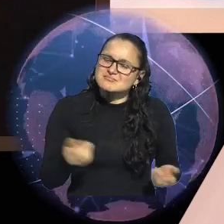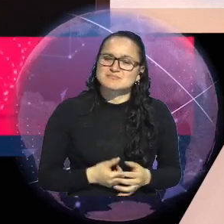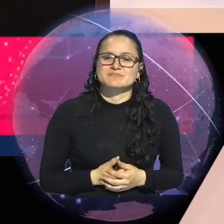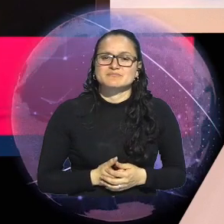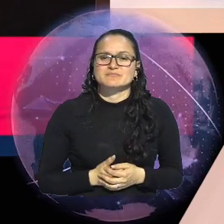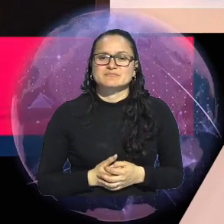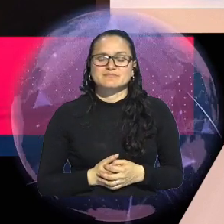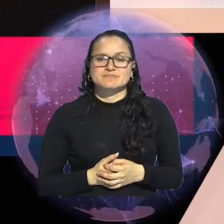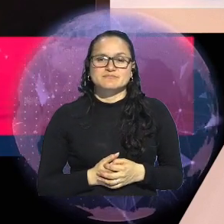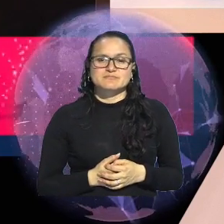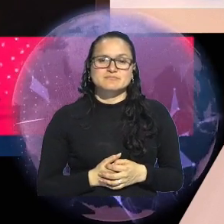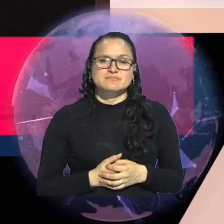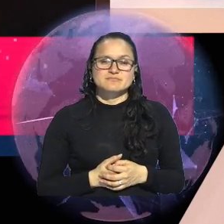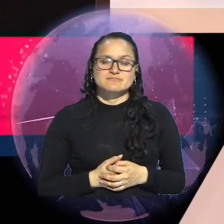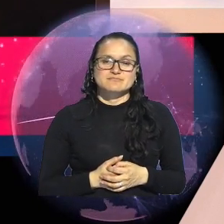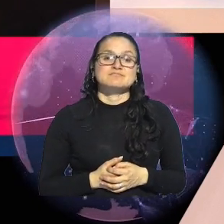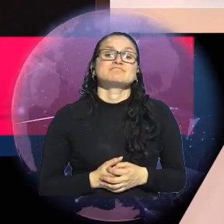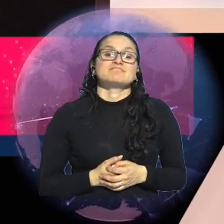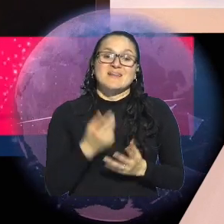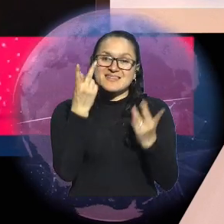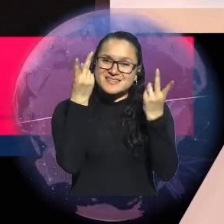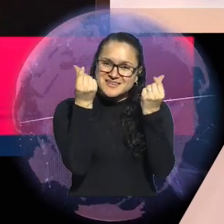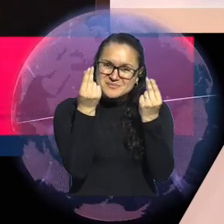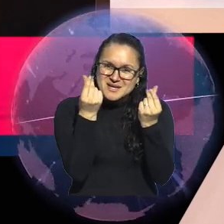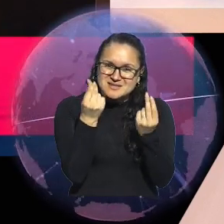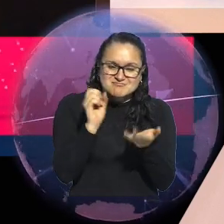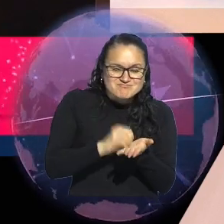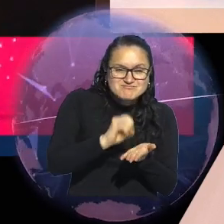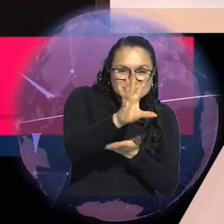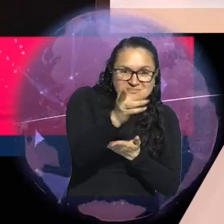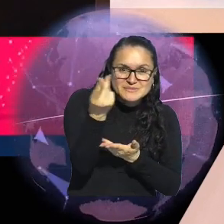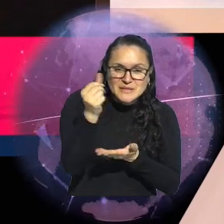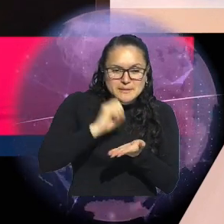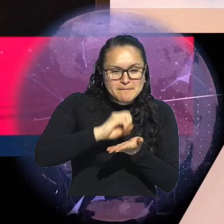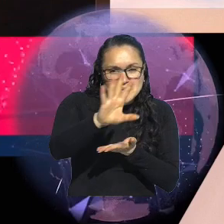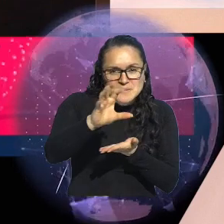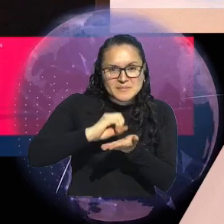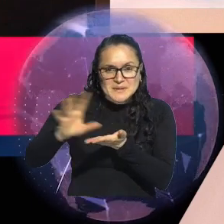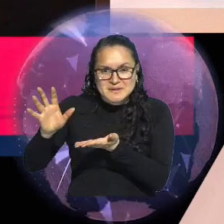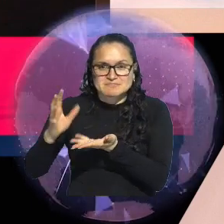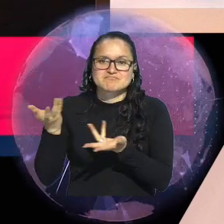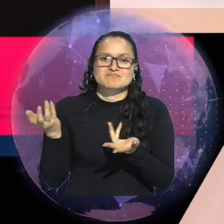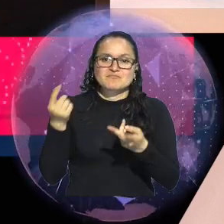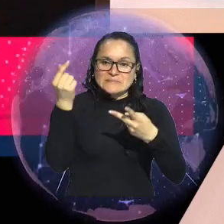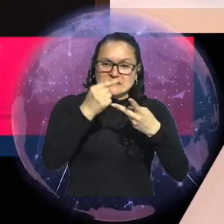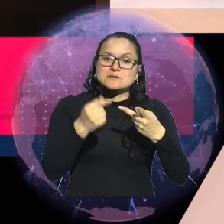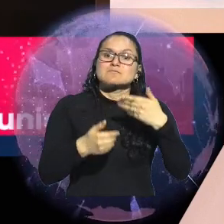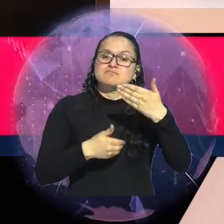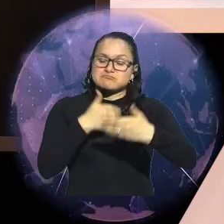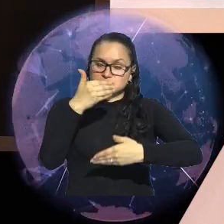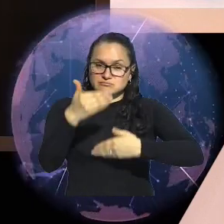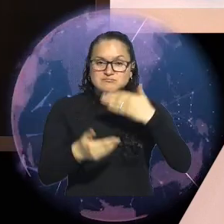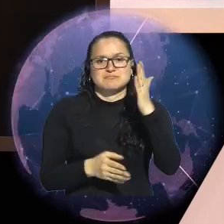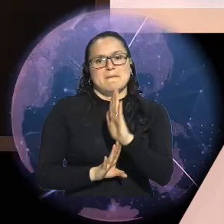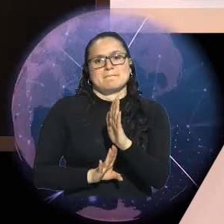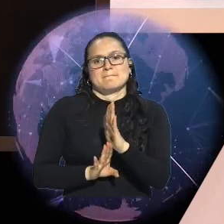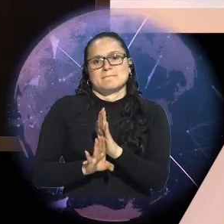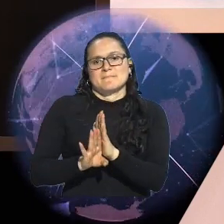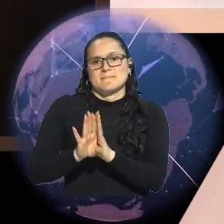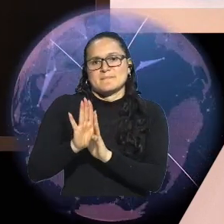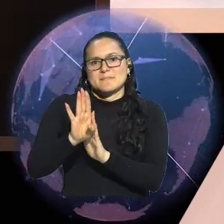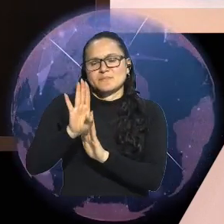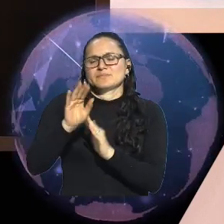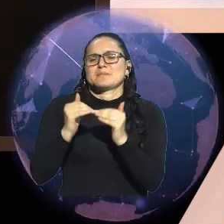los servicios postales de pago en efecto representan uno de los sectores de mayor crecimiento y mayor dinámica en la industria postal